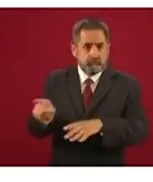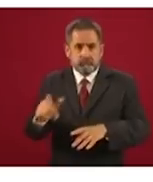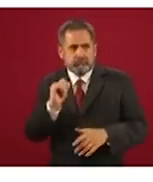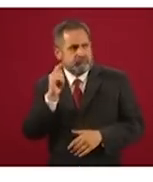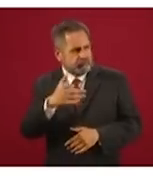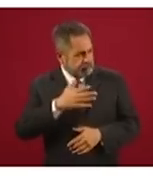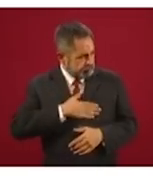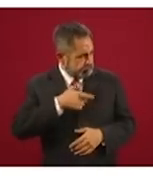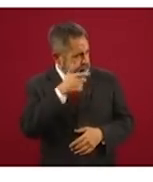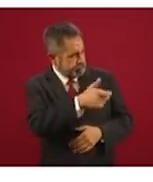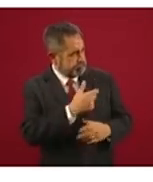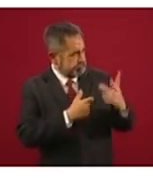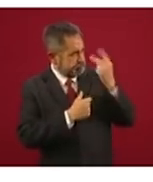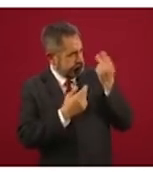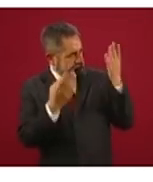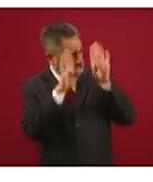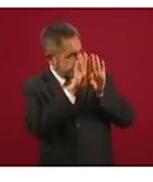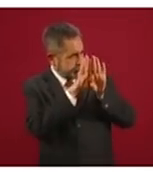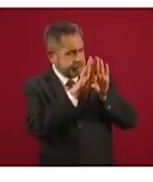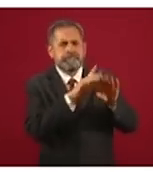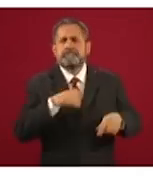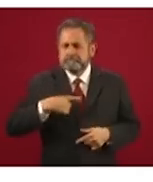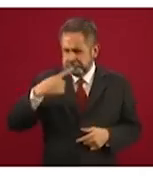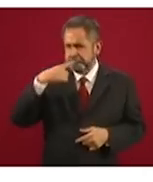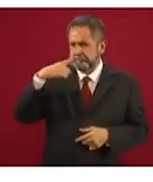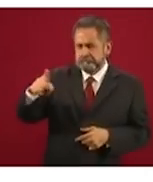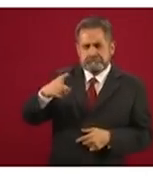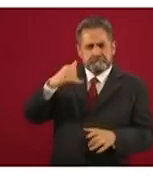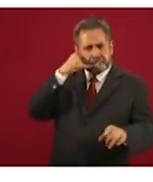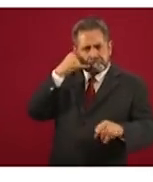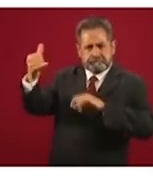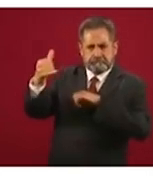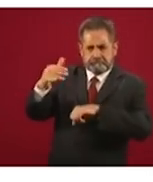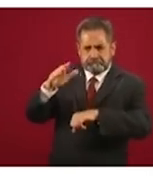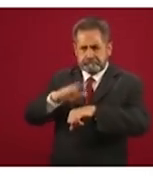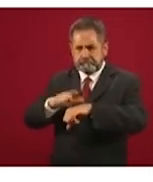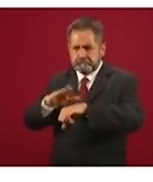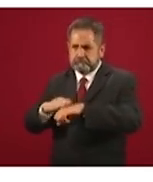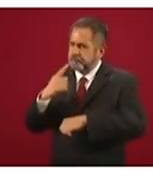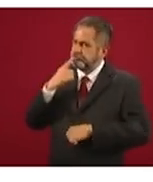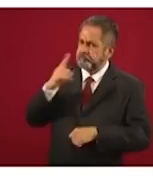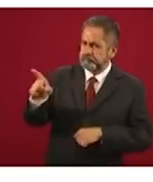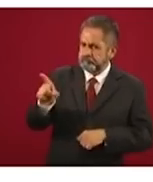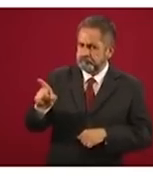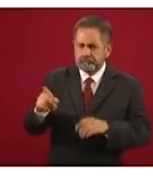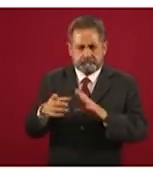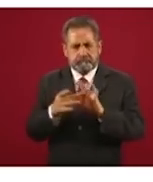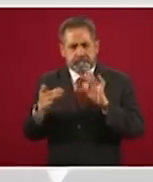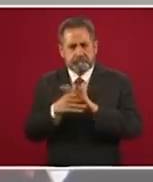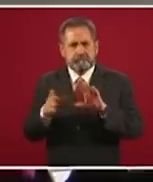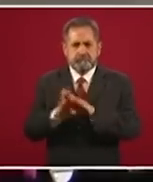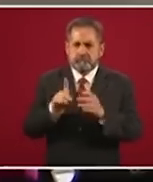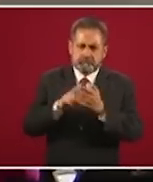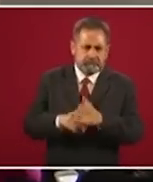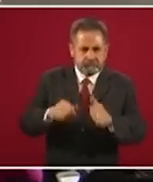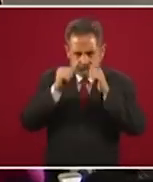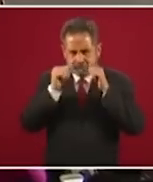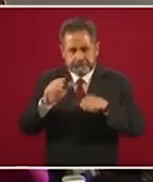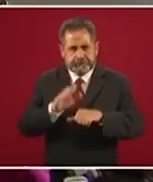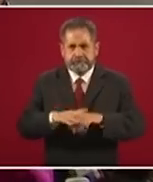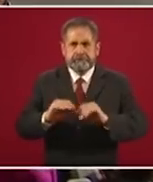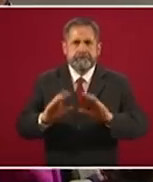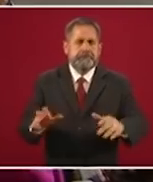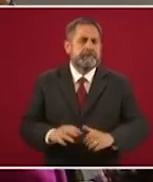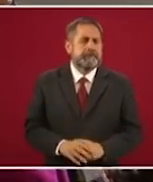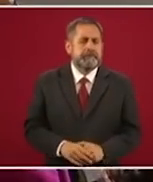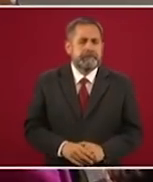cobrar de manera injustificada, denuncie a este número y nos permitirá atender de manera inmediata.